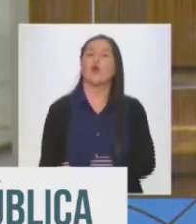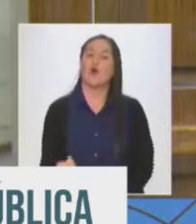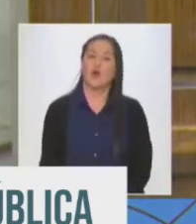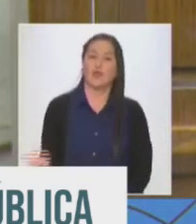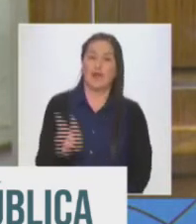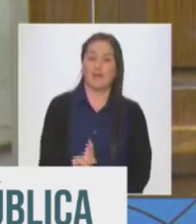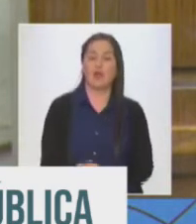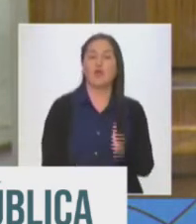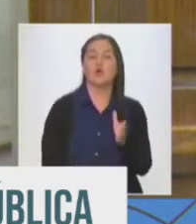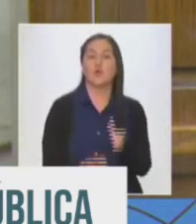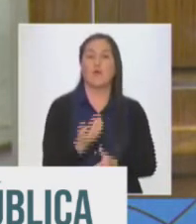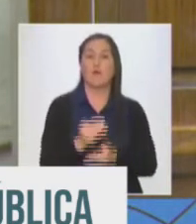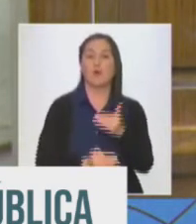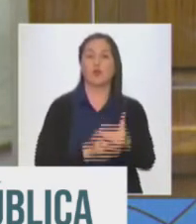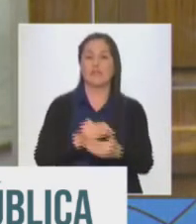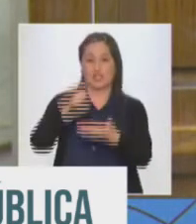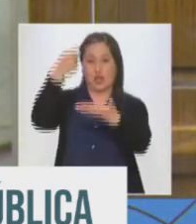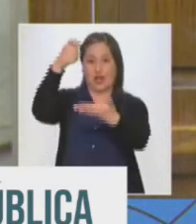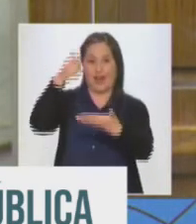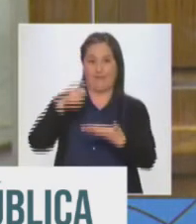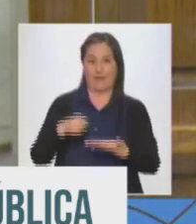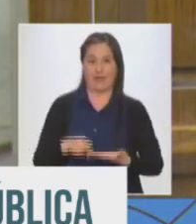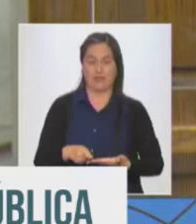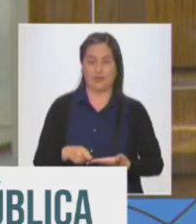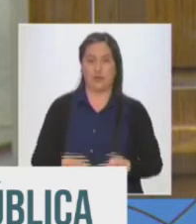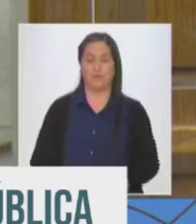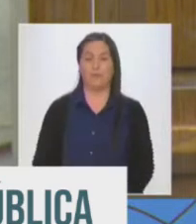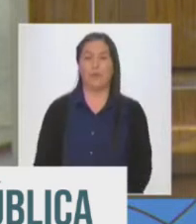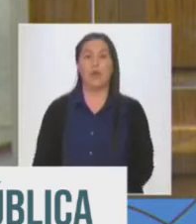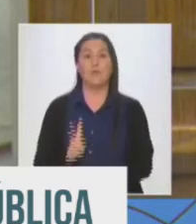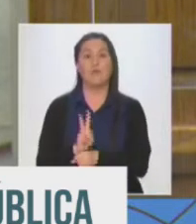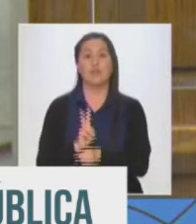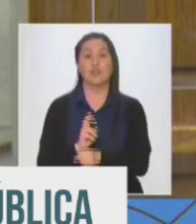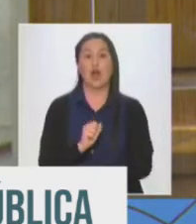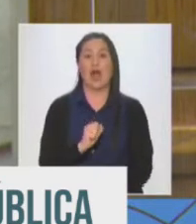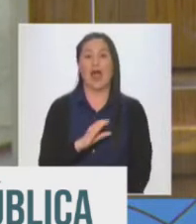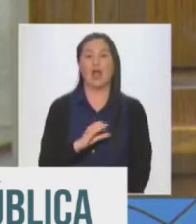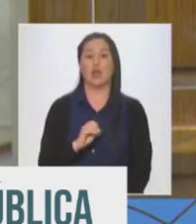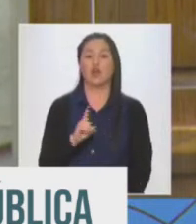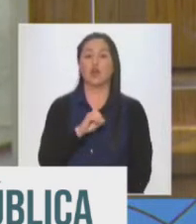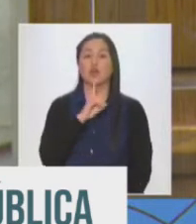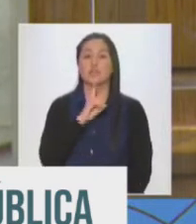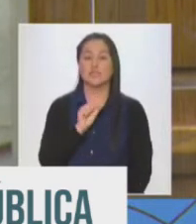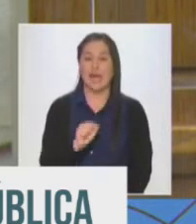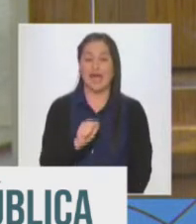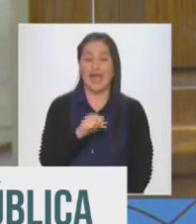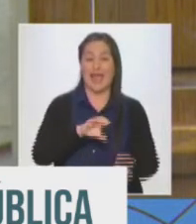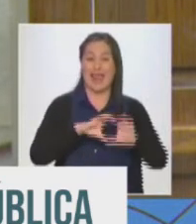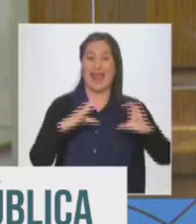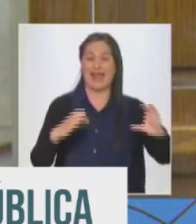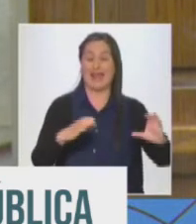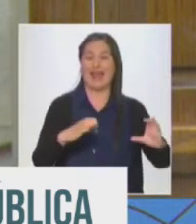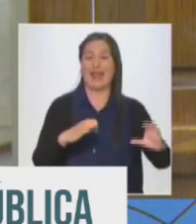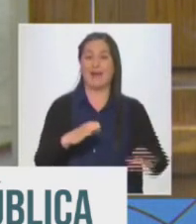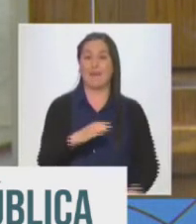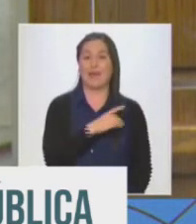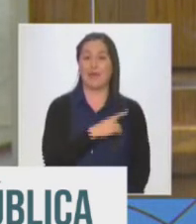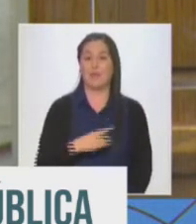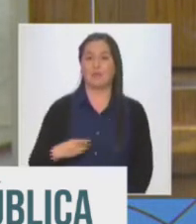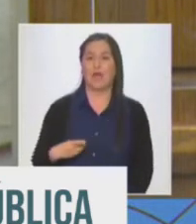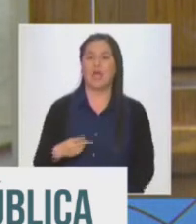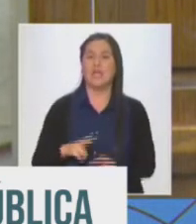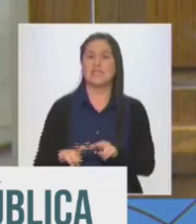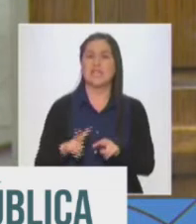un nuevo proceso de calificación. El profesor S. Acosta señaló en la Cámara que luego de este fallo se presentaron diversos recursos